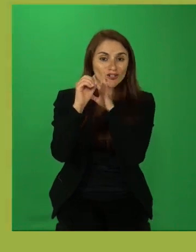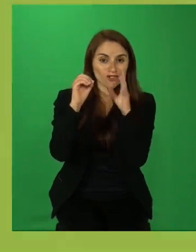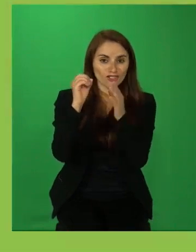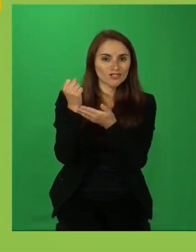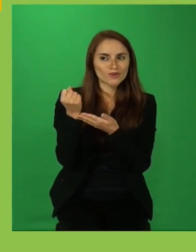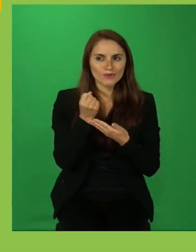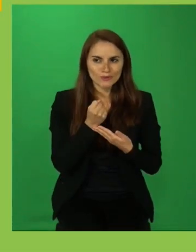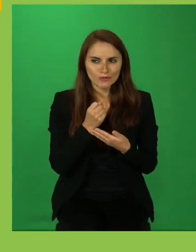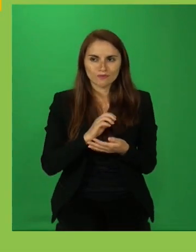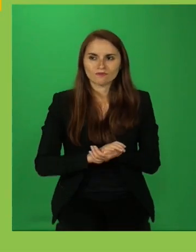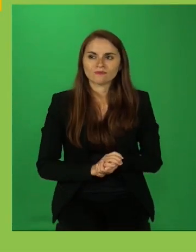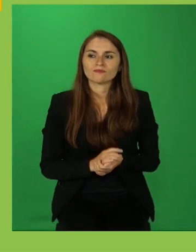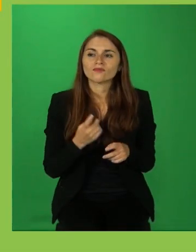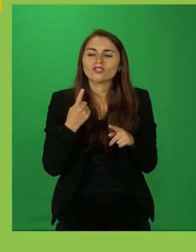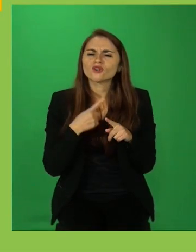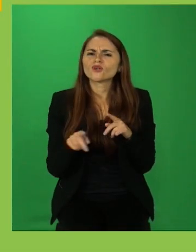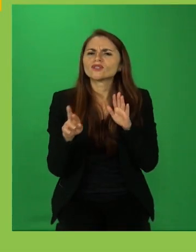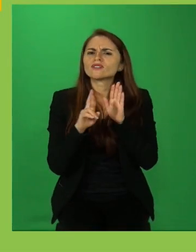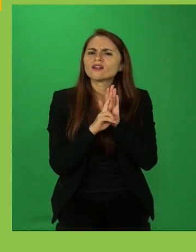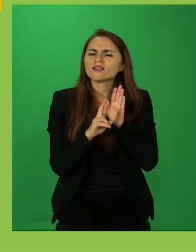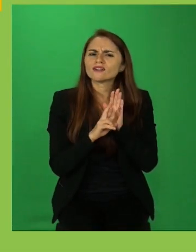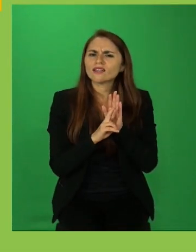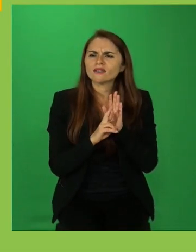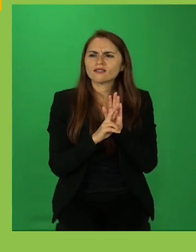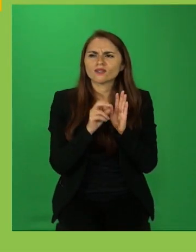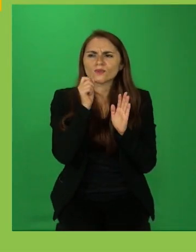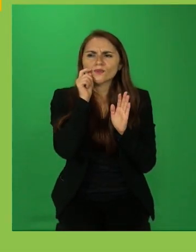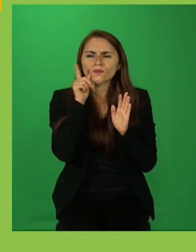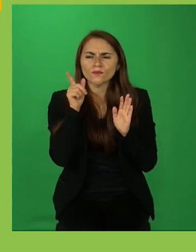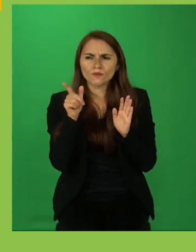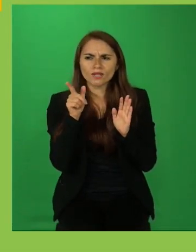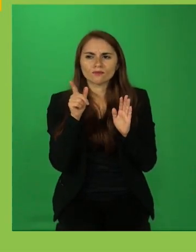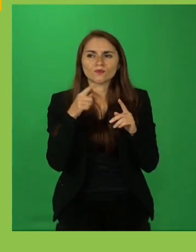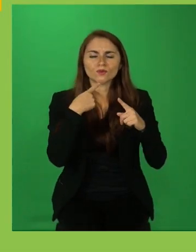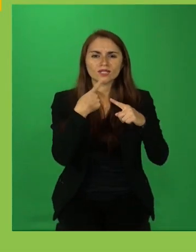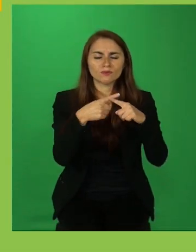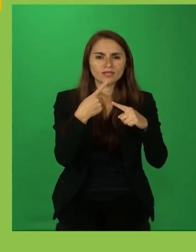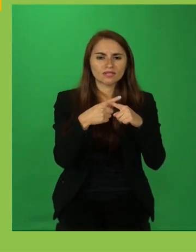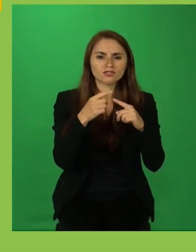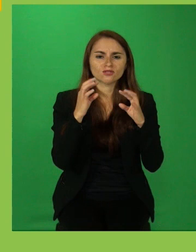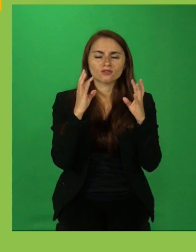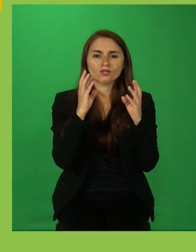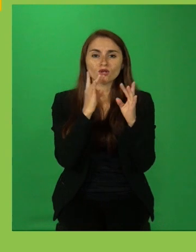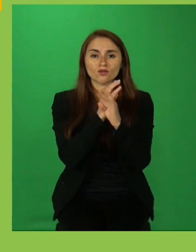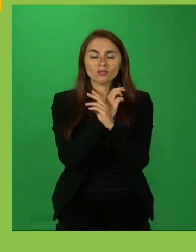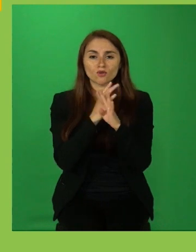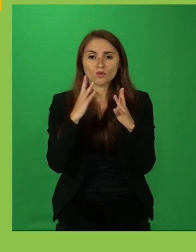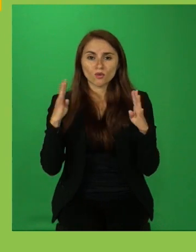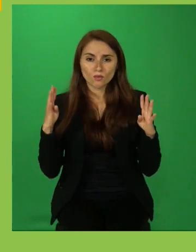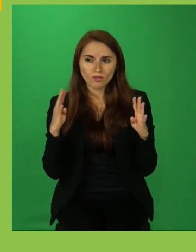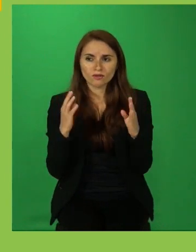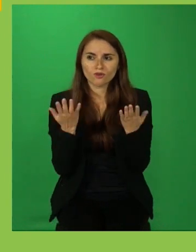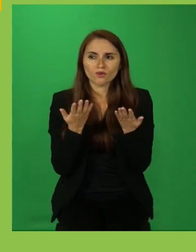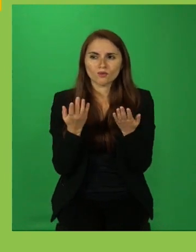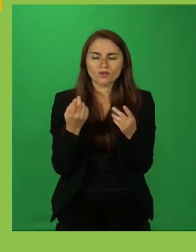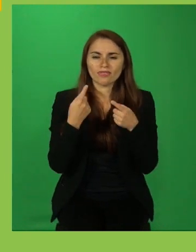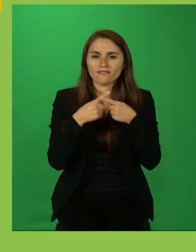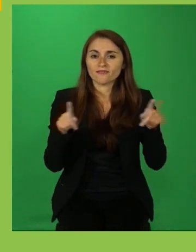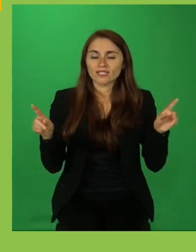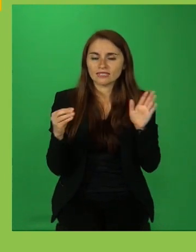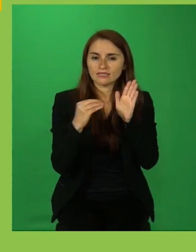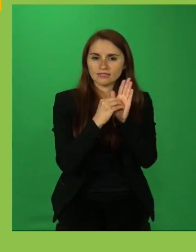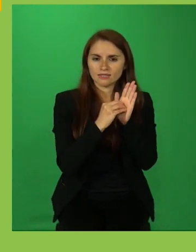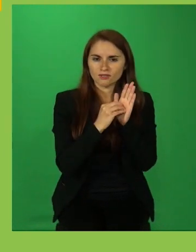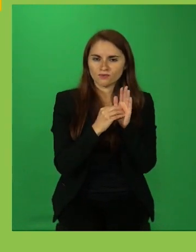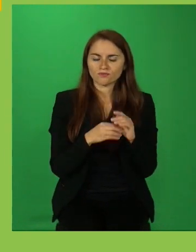otra regla general que hace relación con la multiplicación de números enteros de distintos signos de acuerdo es cuál era la regla